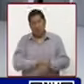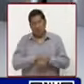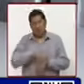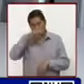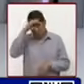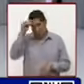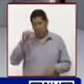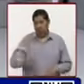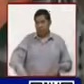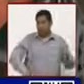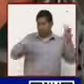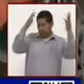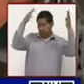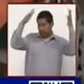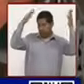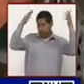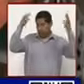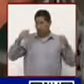agresor.